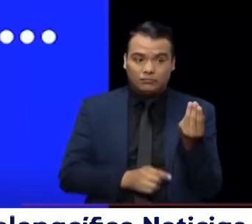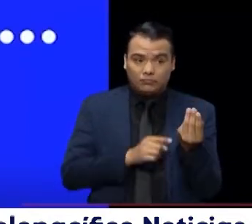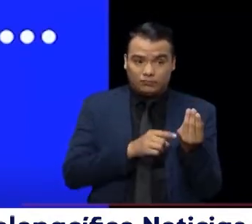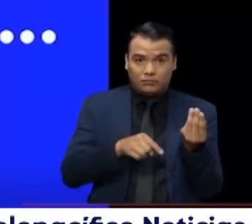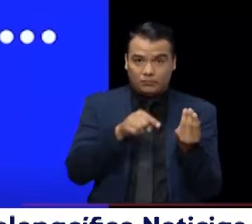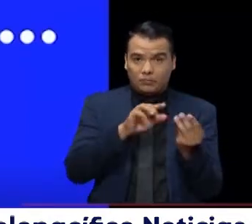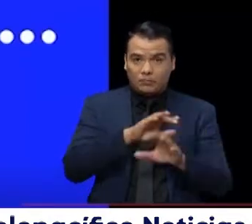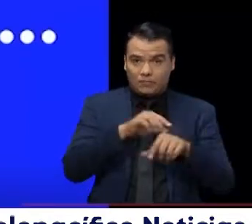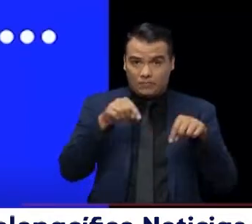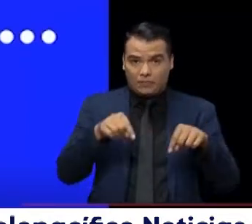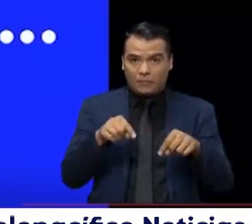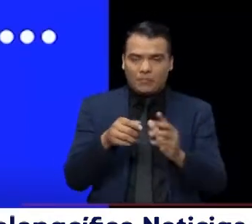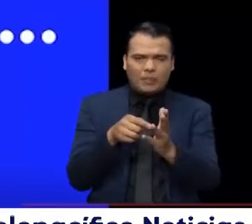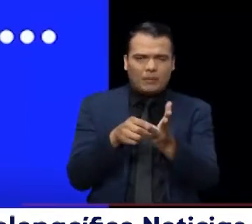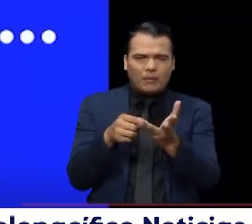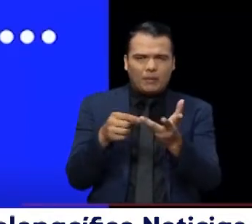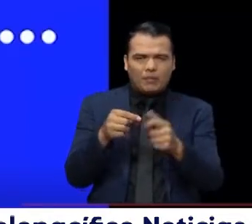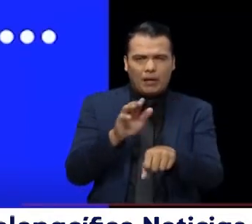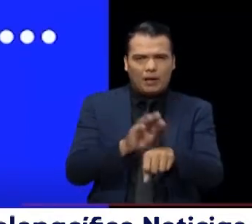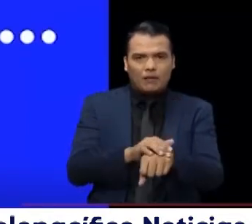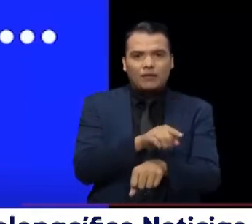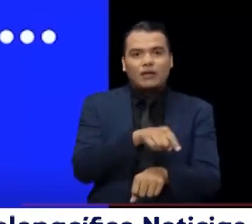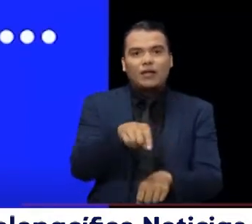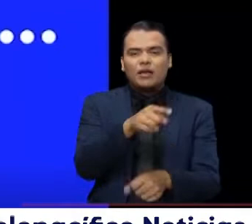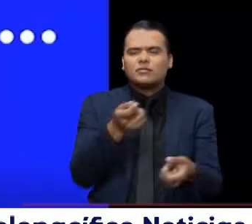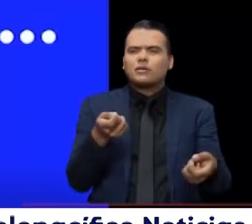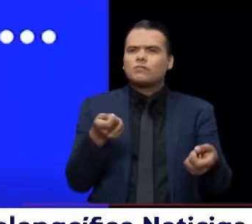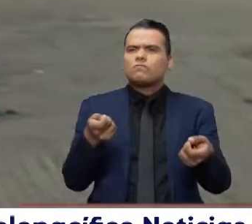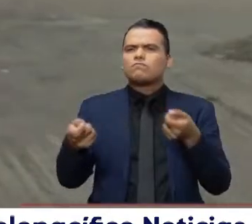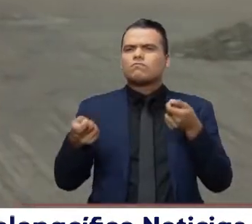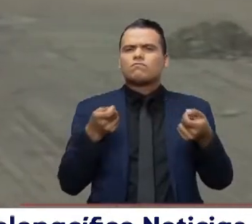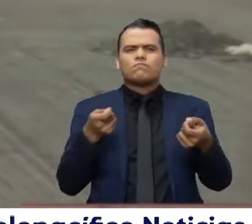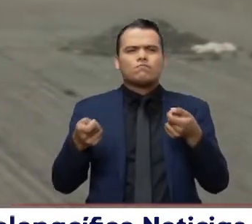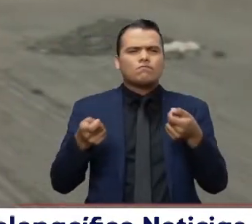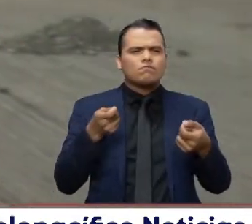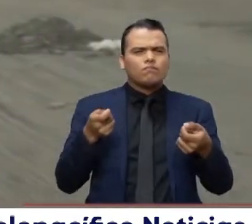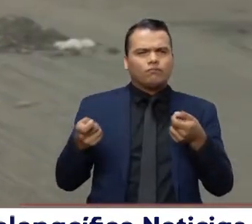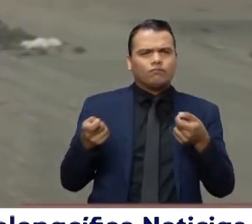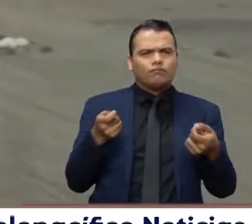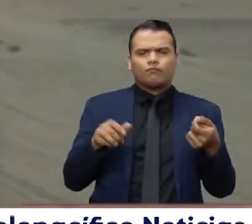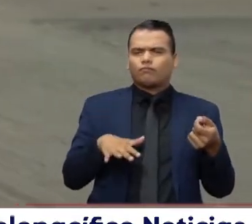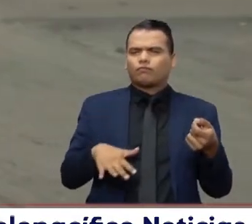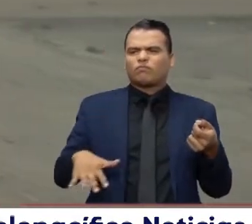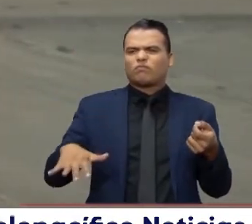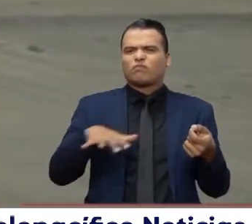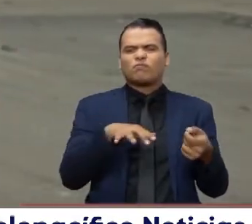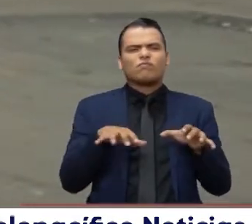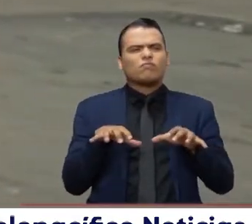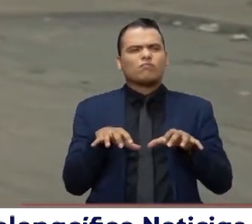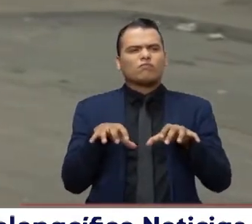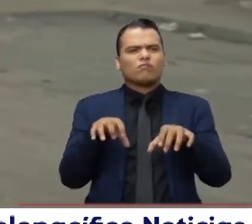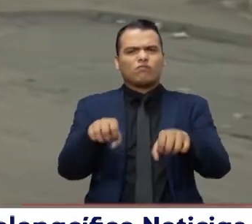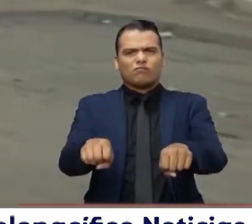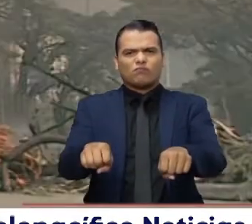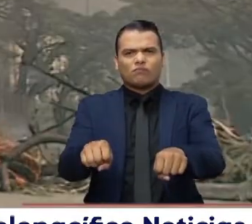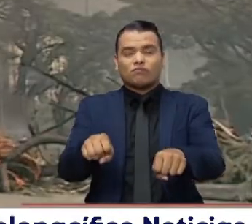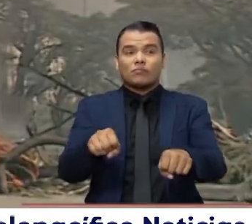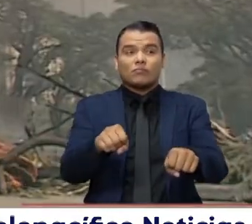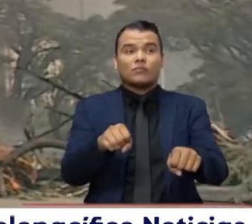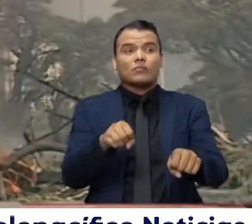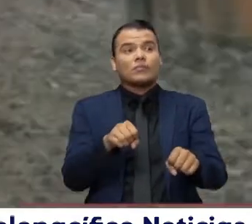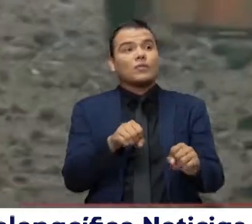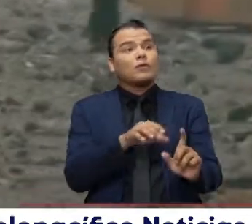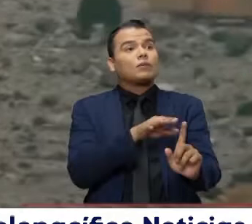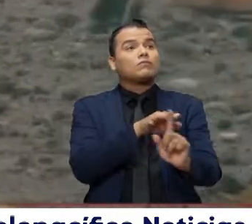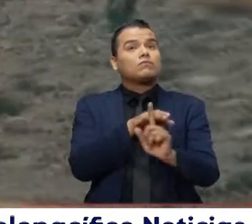imputación ejercía un control territorial ilegal y criminal sobre los miembros de la comunidad